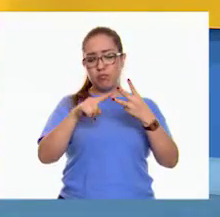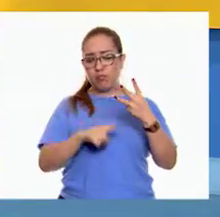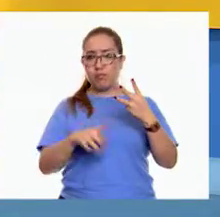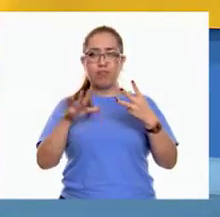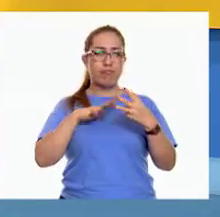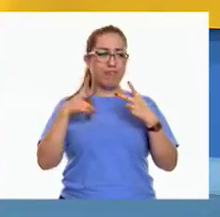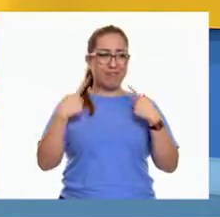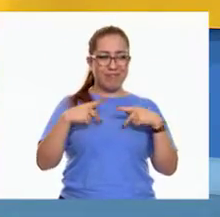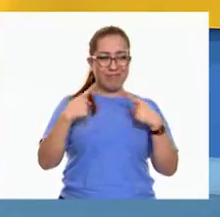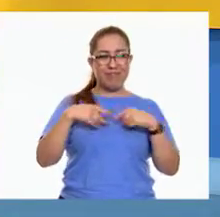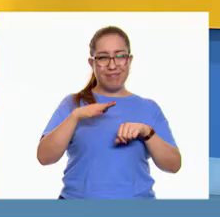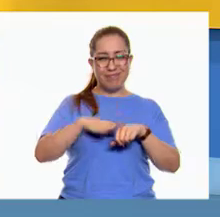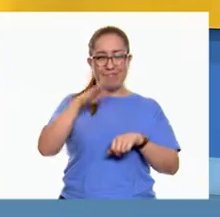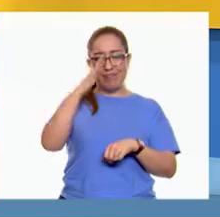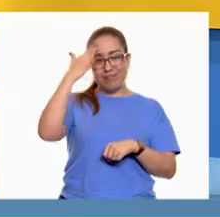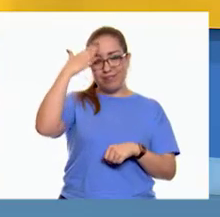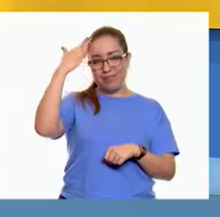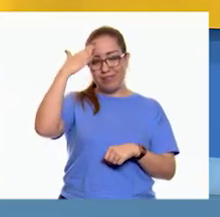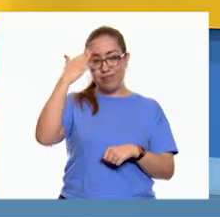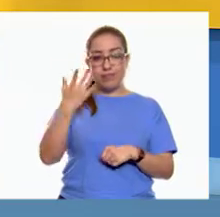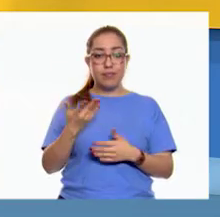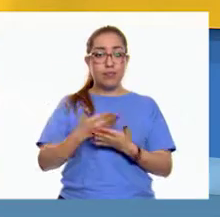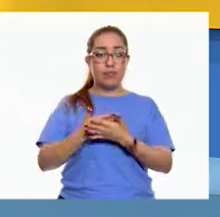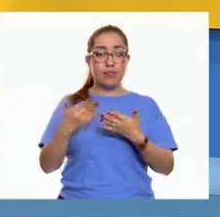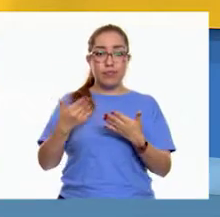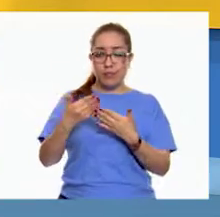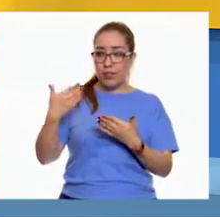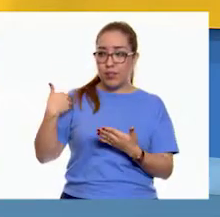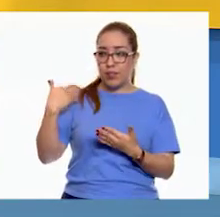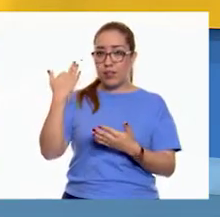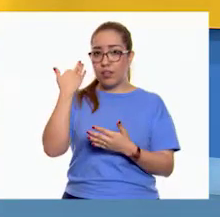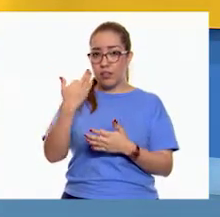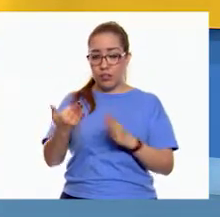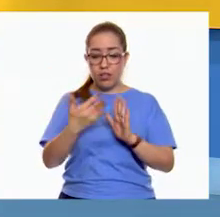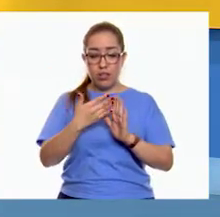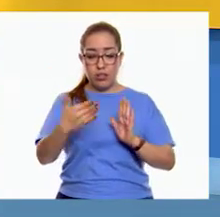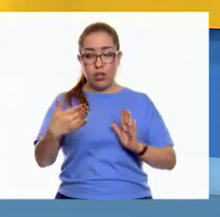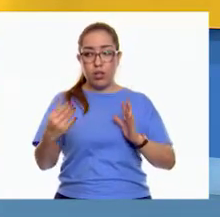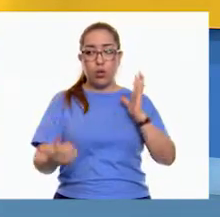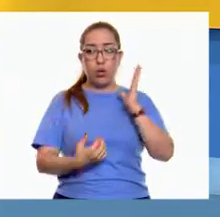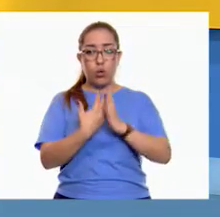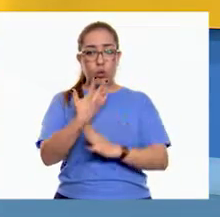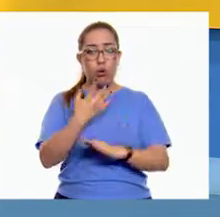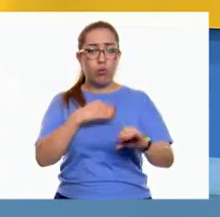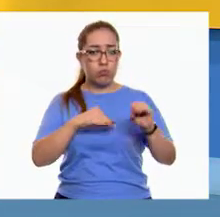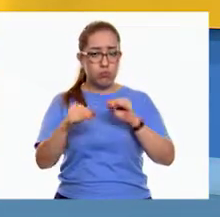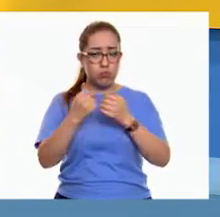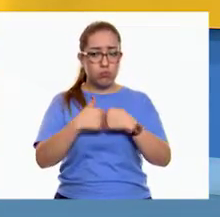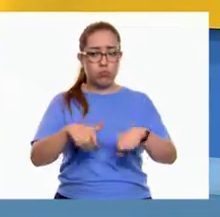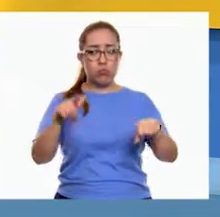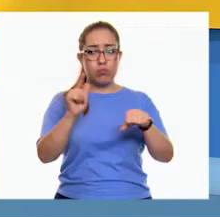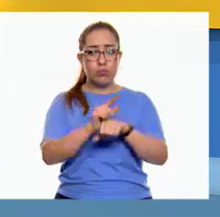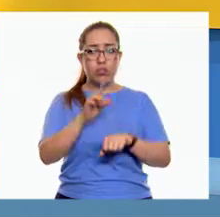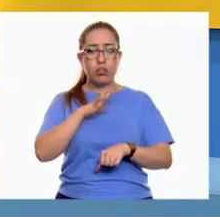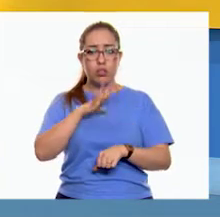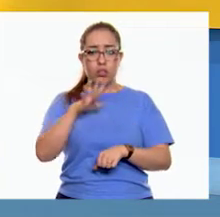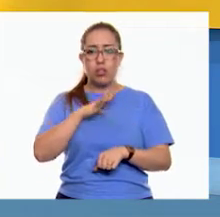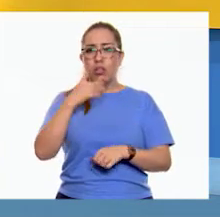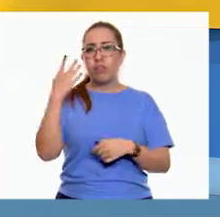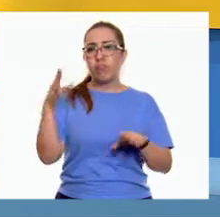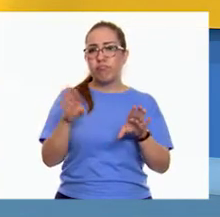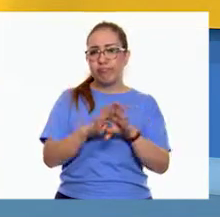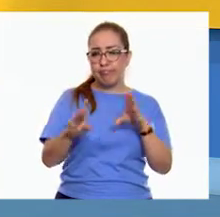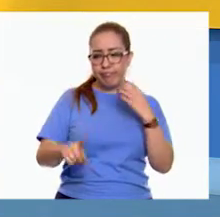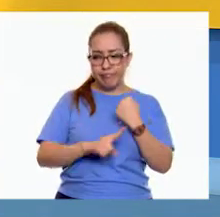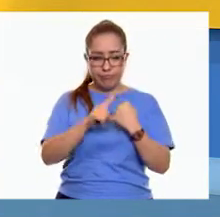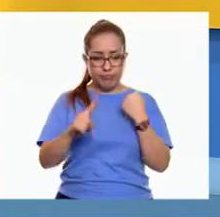Sí, además, en tiempos más recientes veríamos otro tipo de movimientos sociales organizados protestando para solucionar problemas que afectan